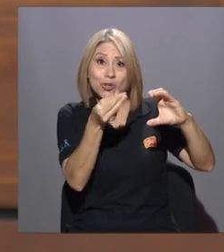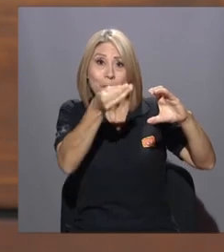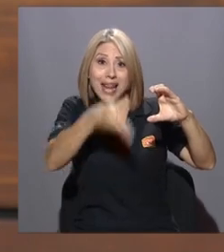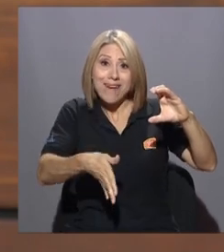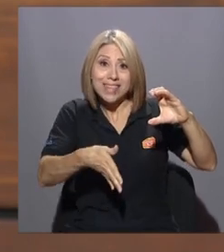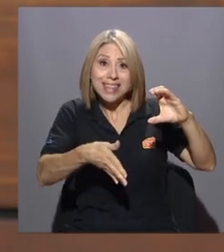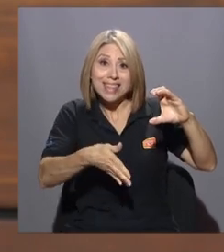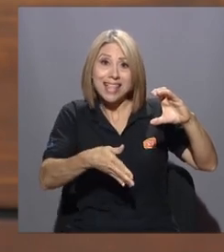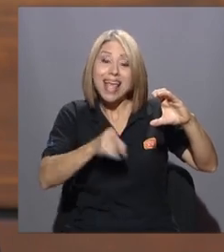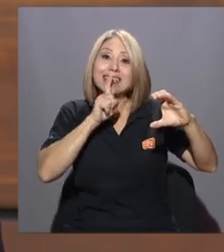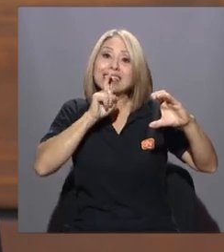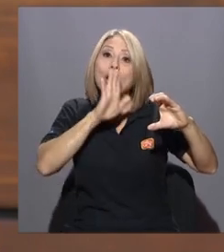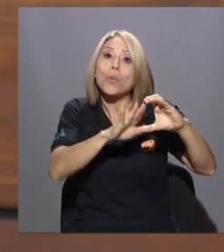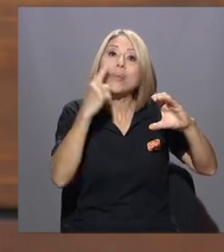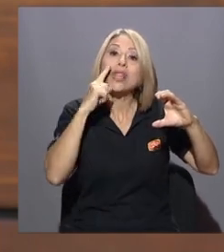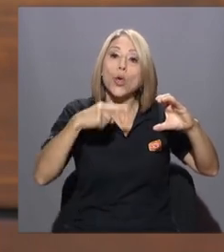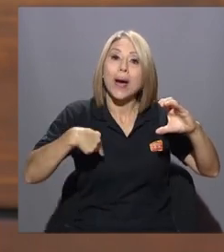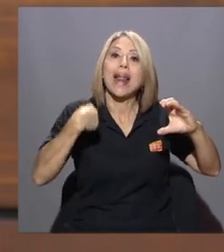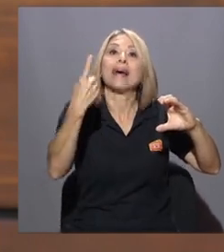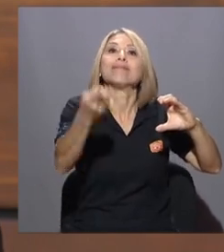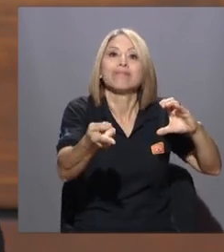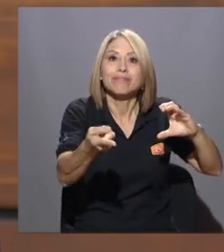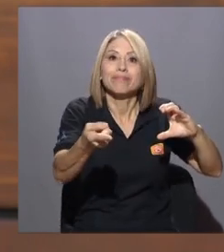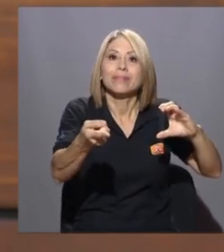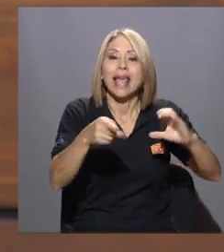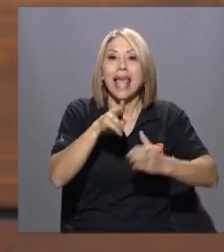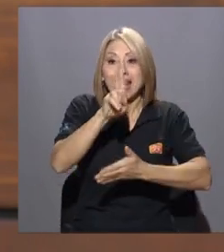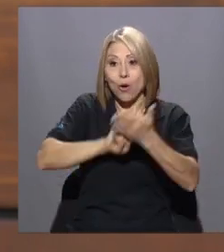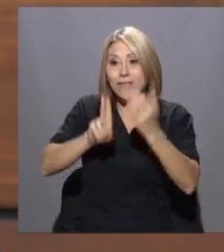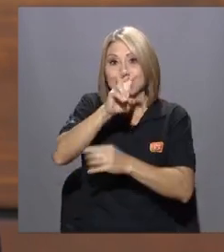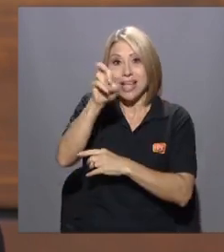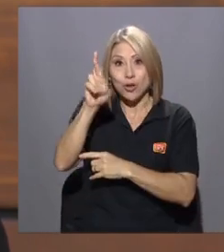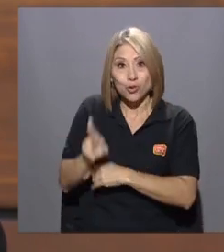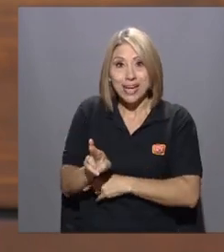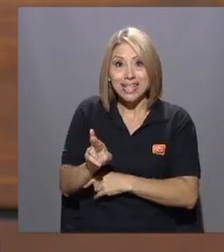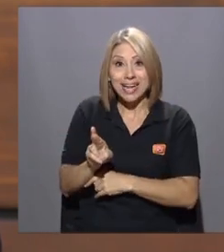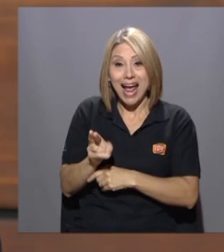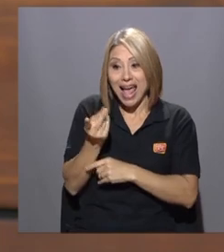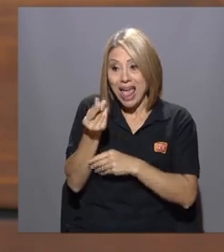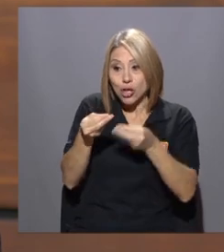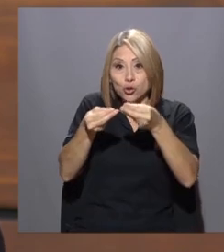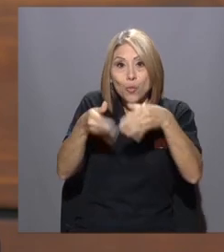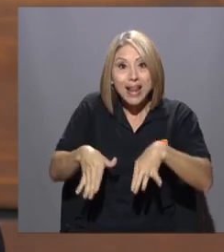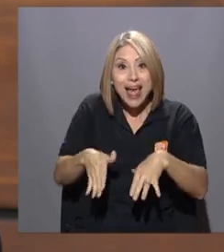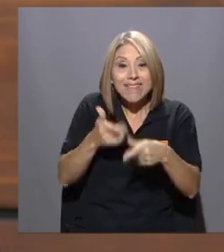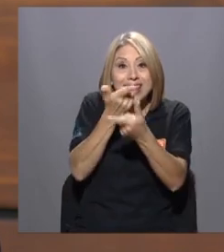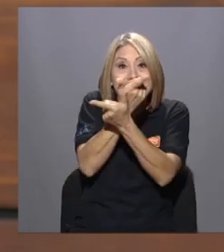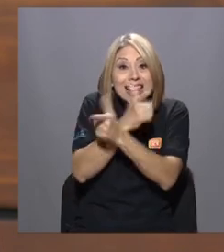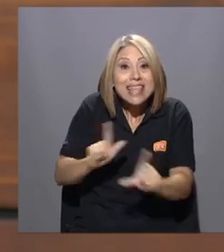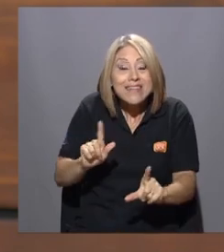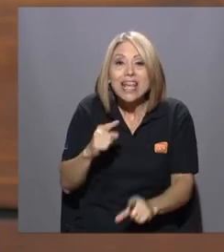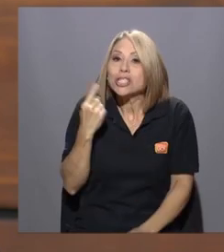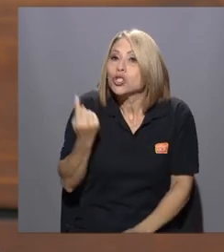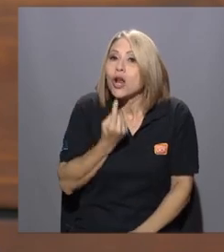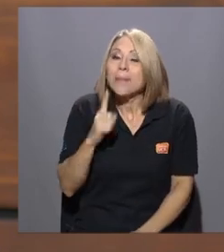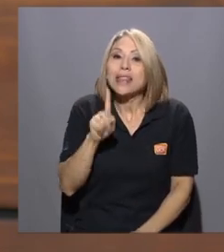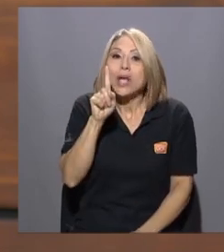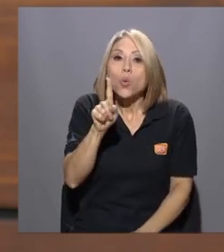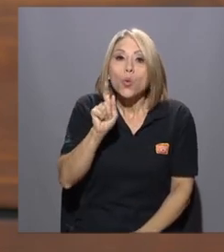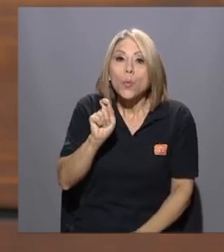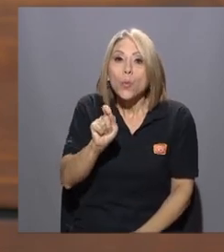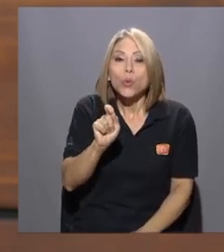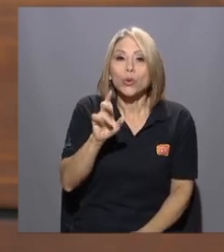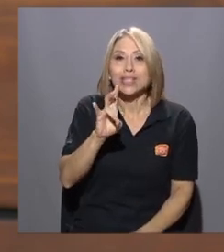la Universidad de Costa Rica, el superávit libre conforma tan solo el 1,78%